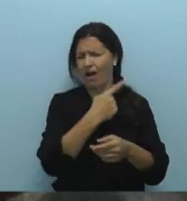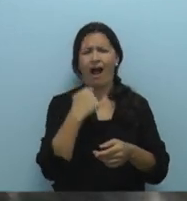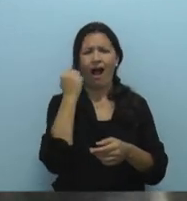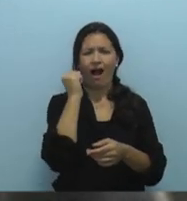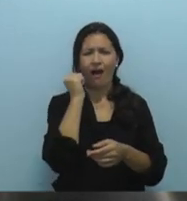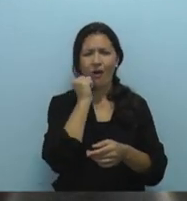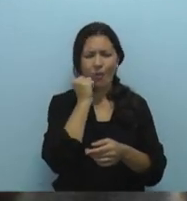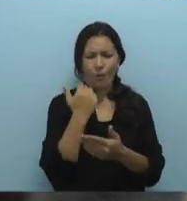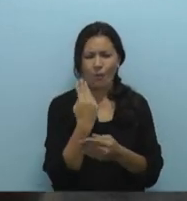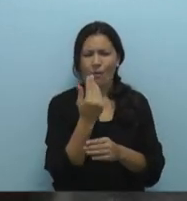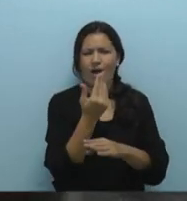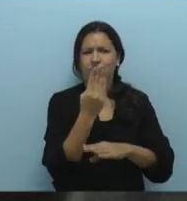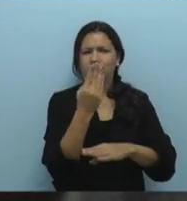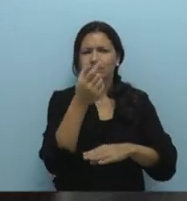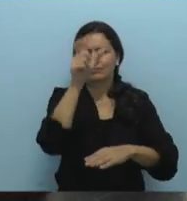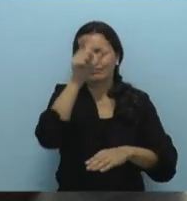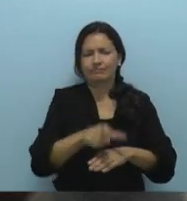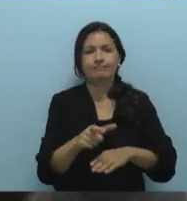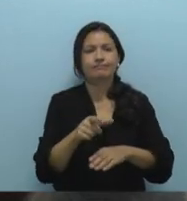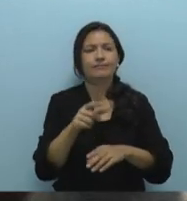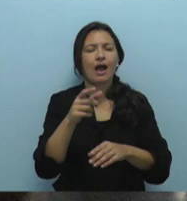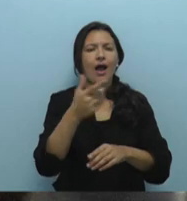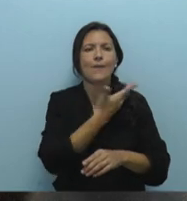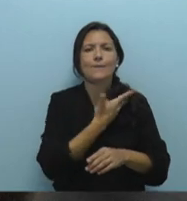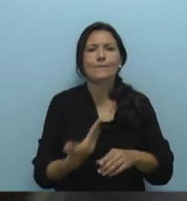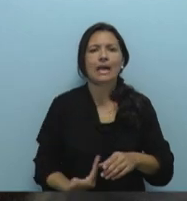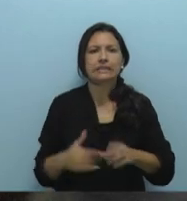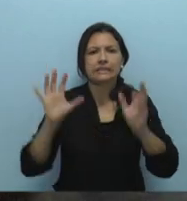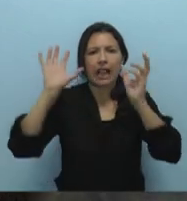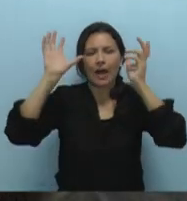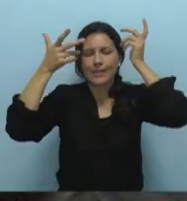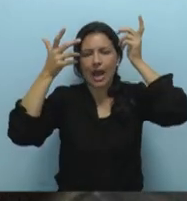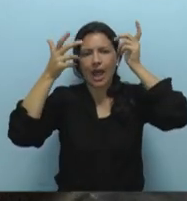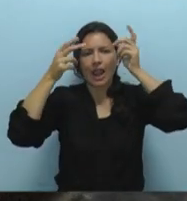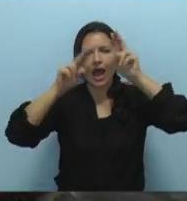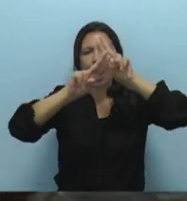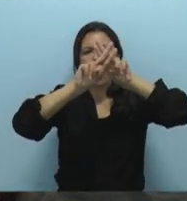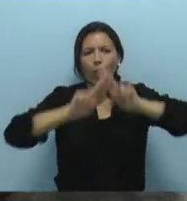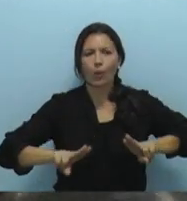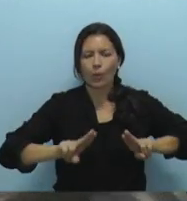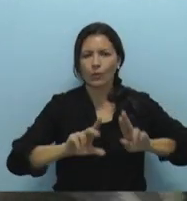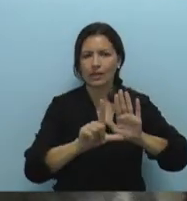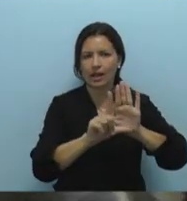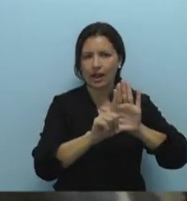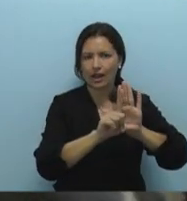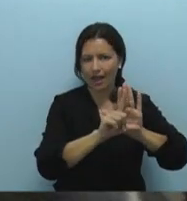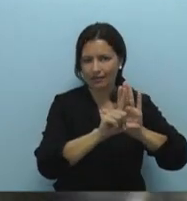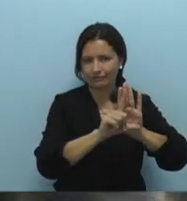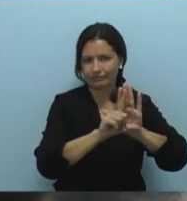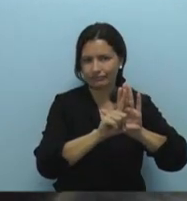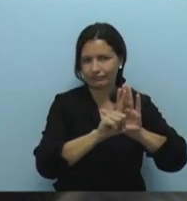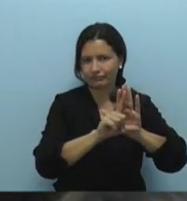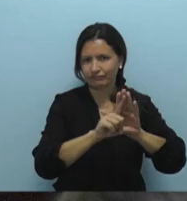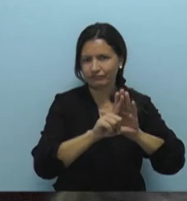realmente horrible, ¿no? Un veto del presidente Milei, que inmediatamente veta en